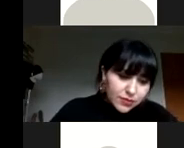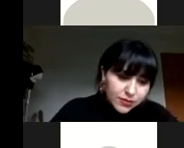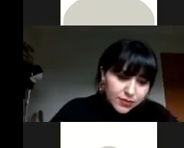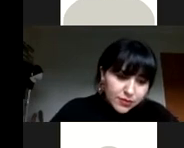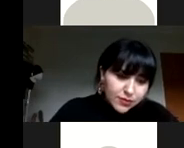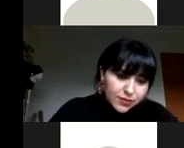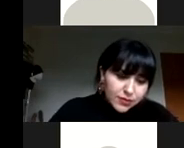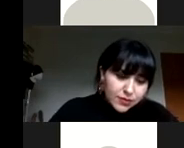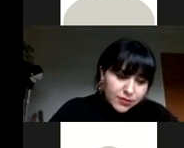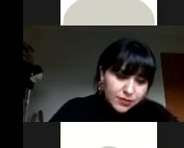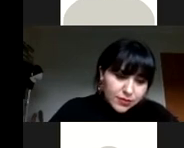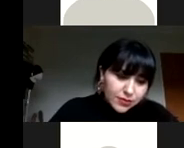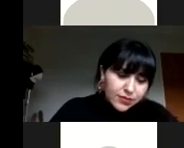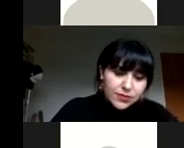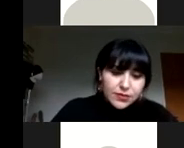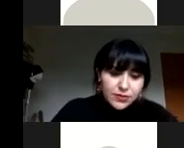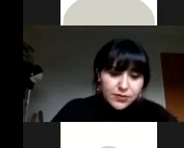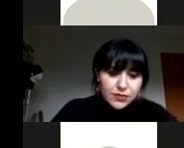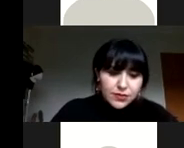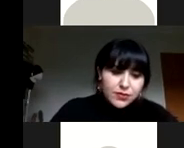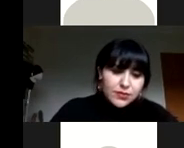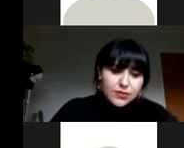para el encuentro con sus docentes. El